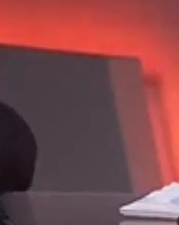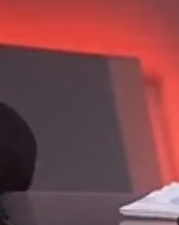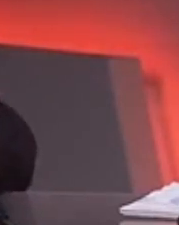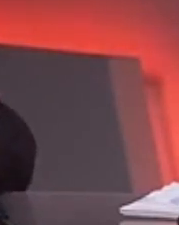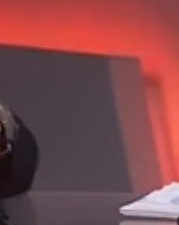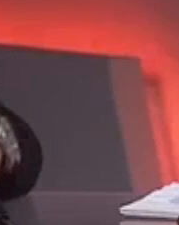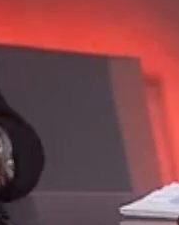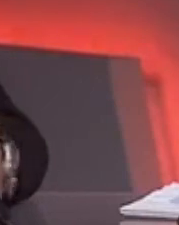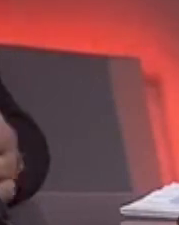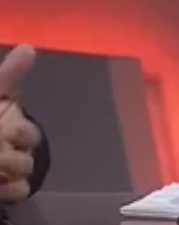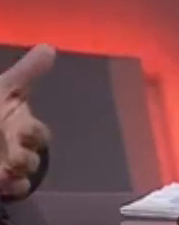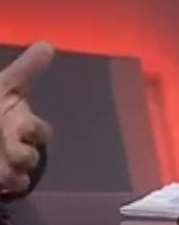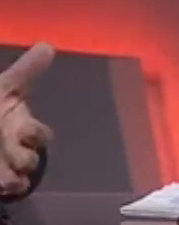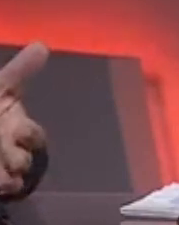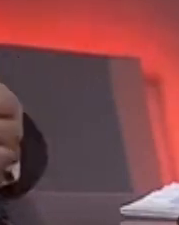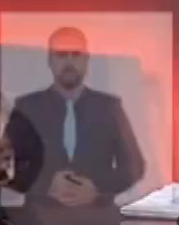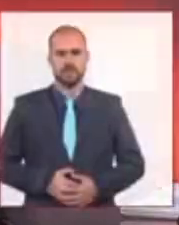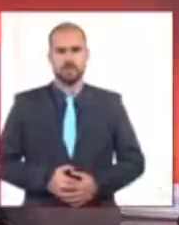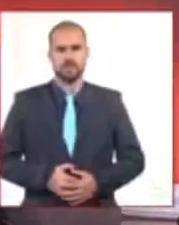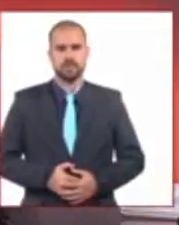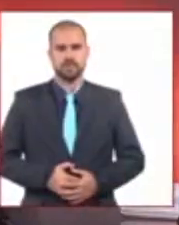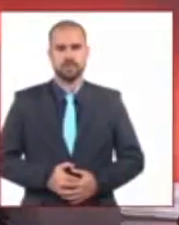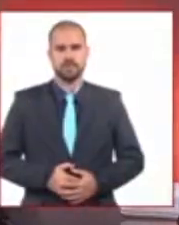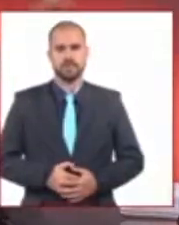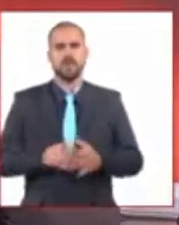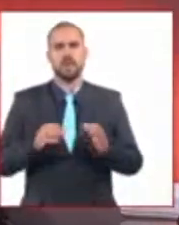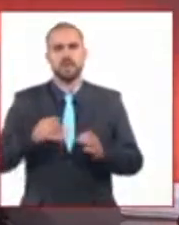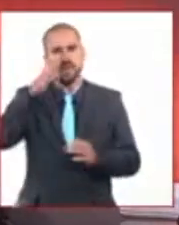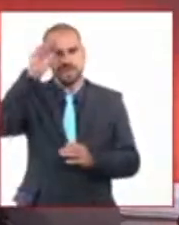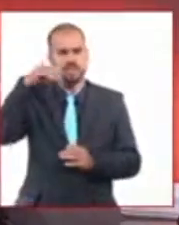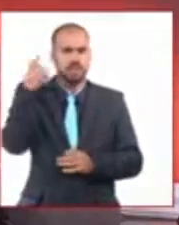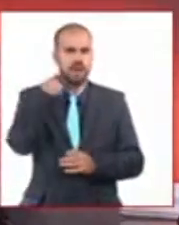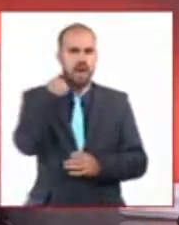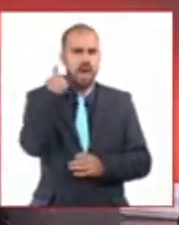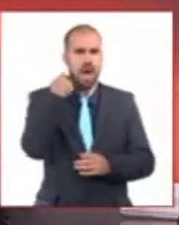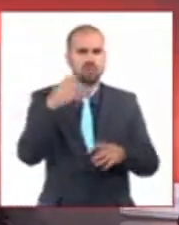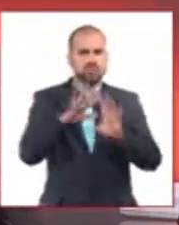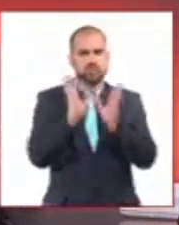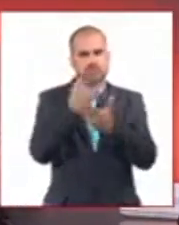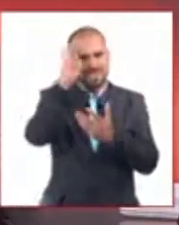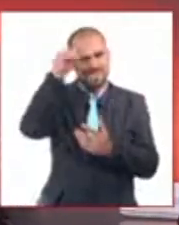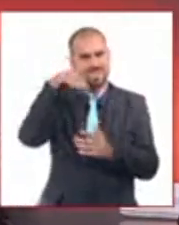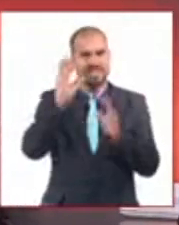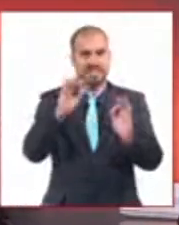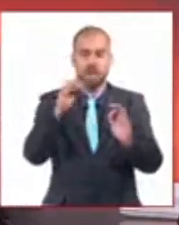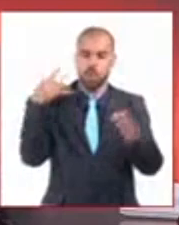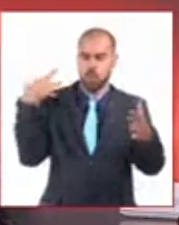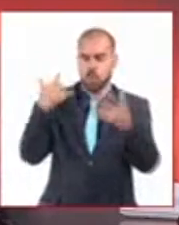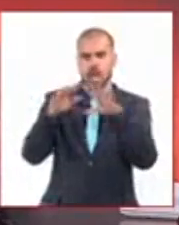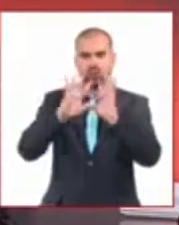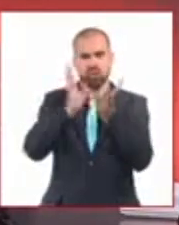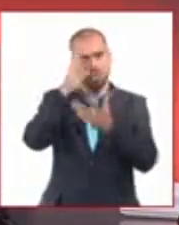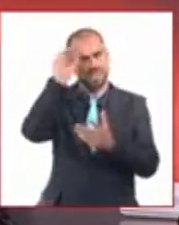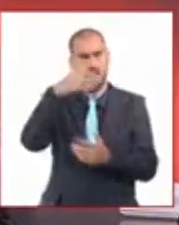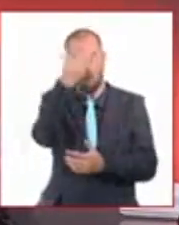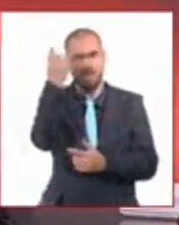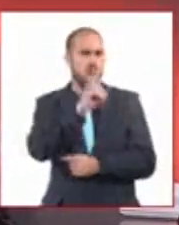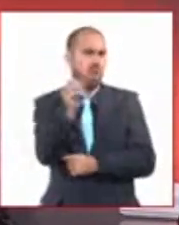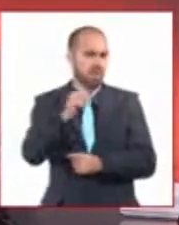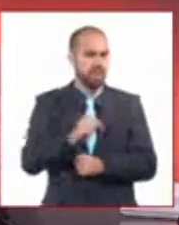los últimos años y sobre todo no podemos olvidar yo siempre insisto aunque no soy historiador siempre insisto en los referentes históricos